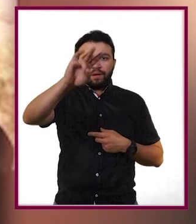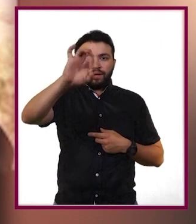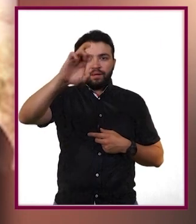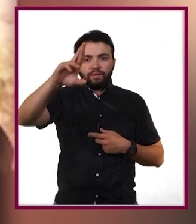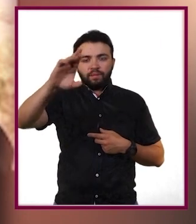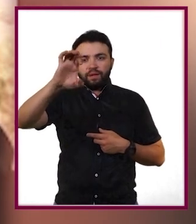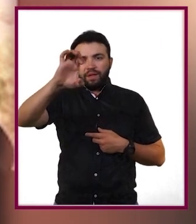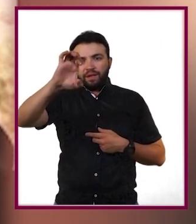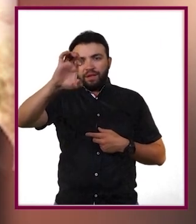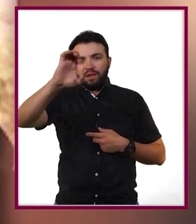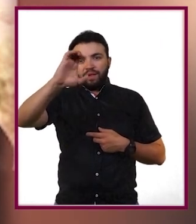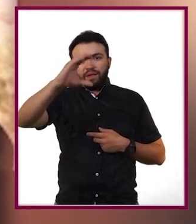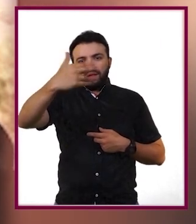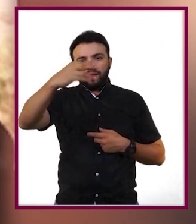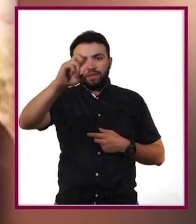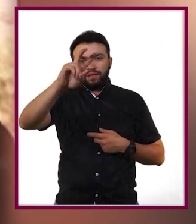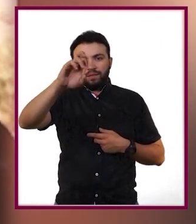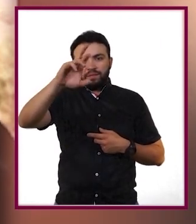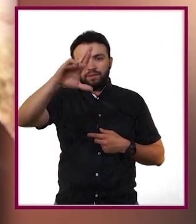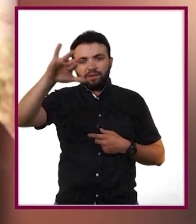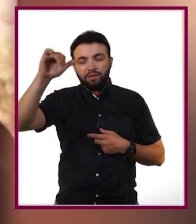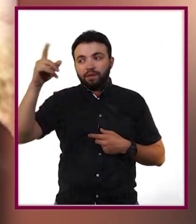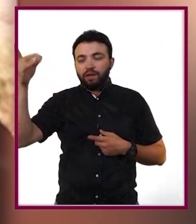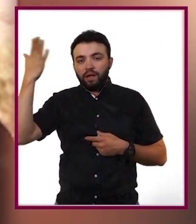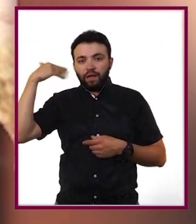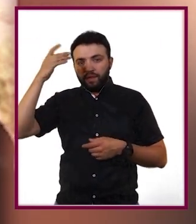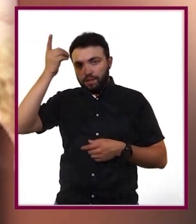Javier Echeverría era el director, y empezó a traer